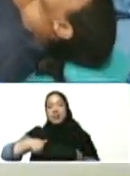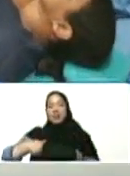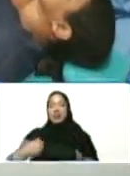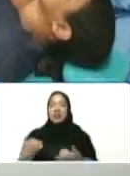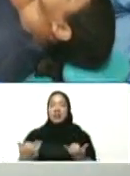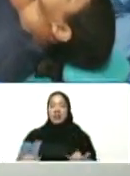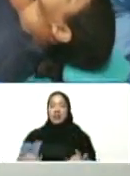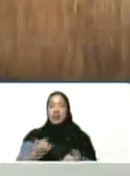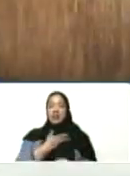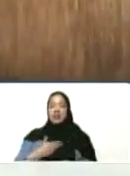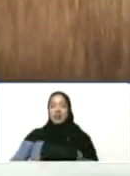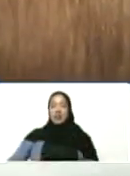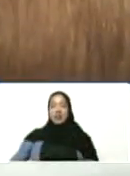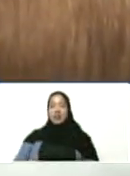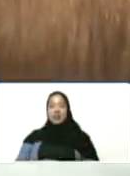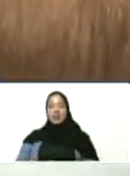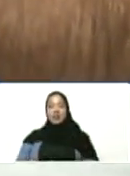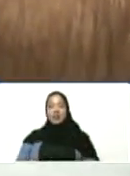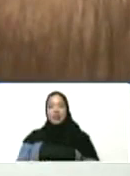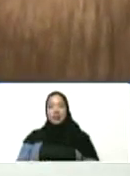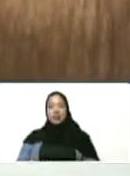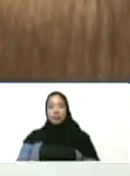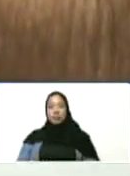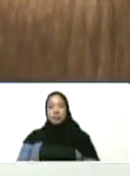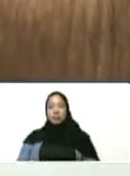venceremos, presidente.